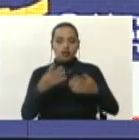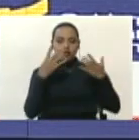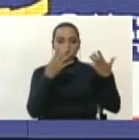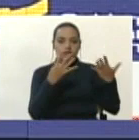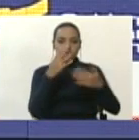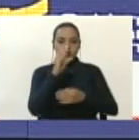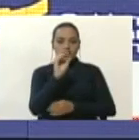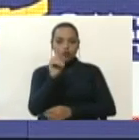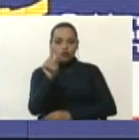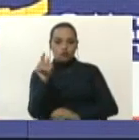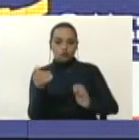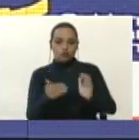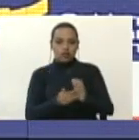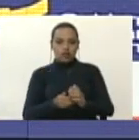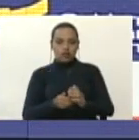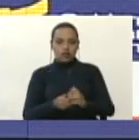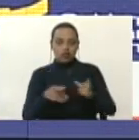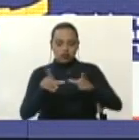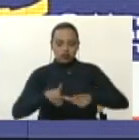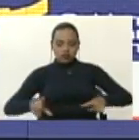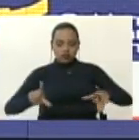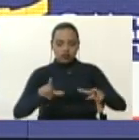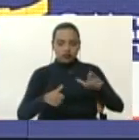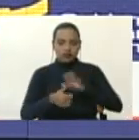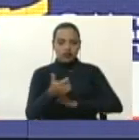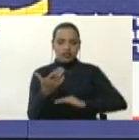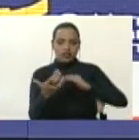901.000 en los centros de alta tecnología, los CAP.